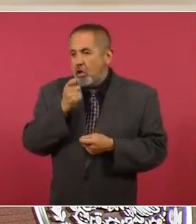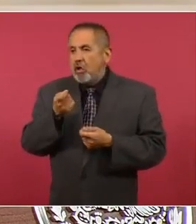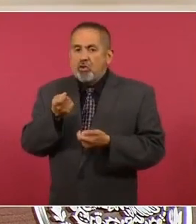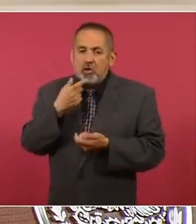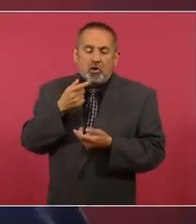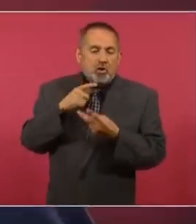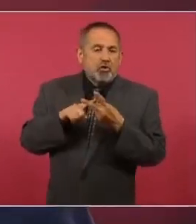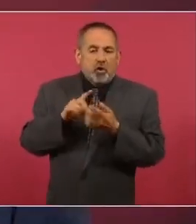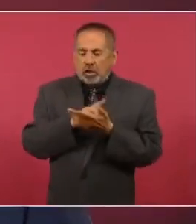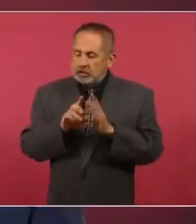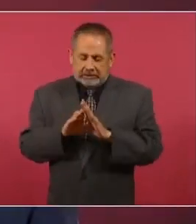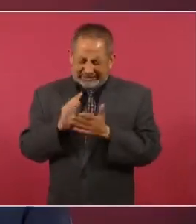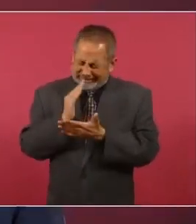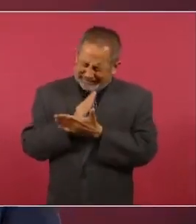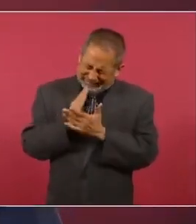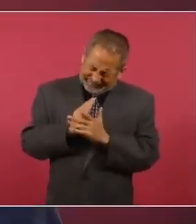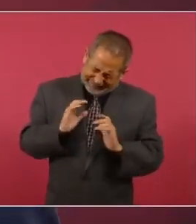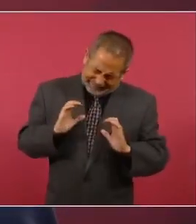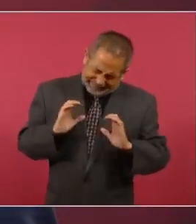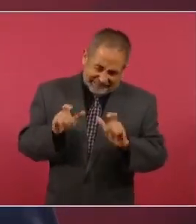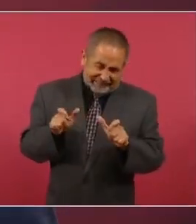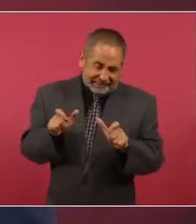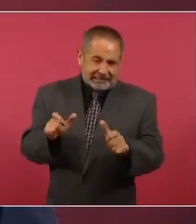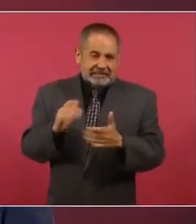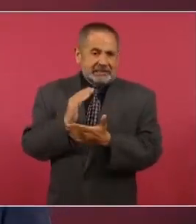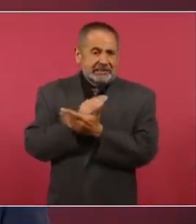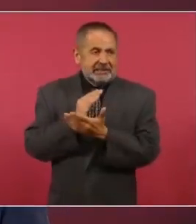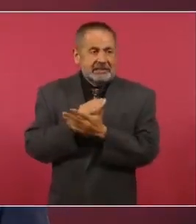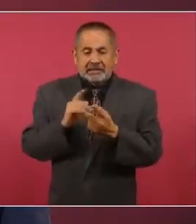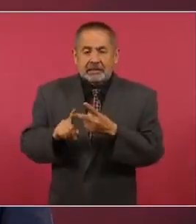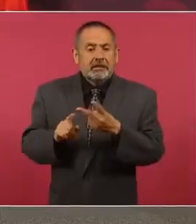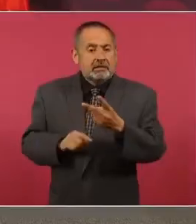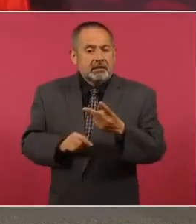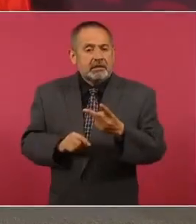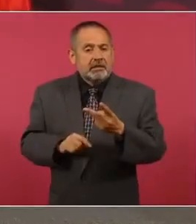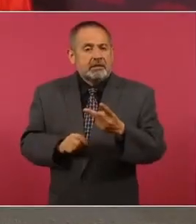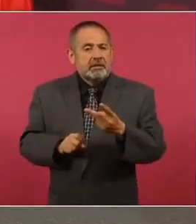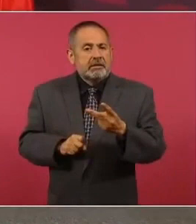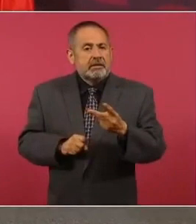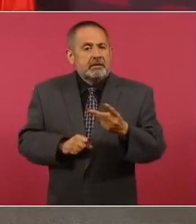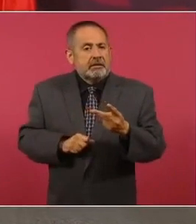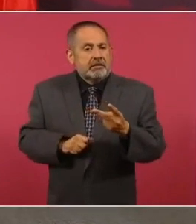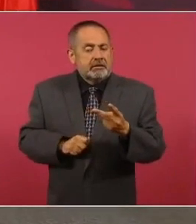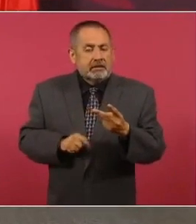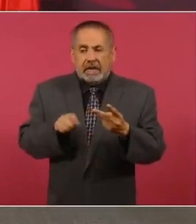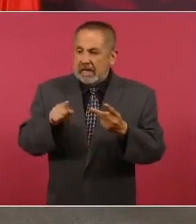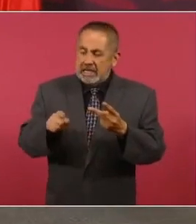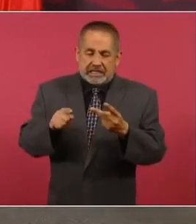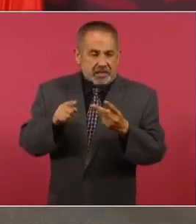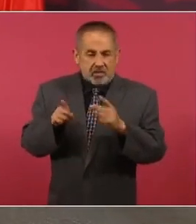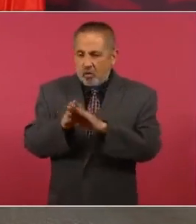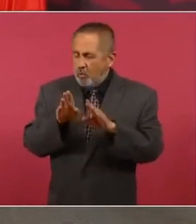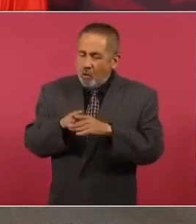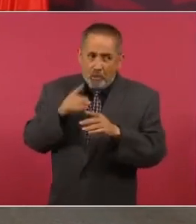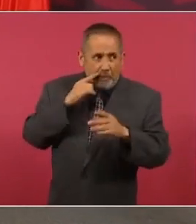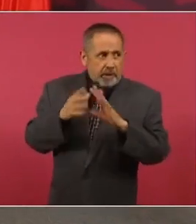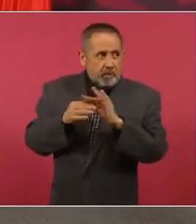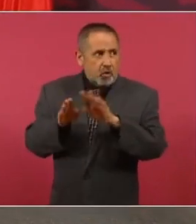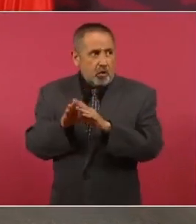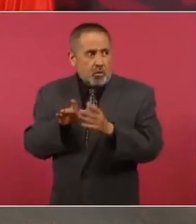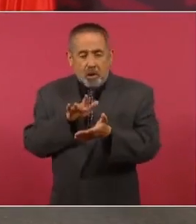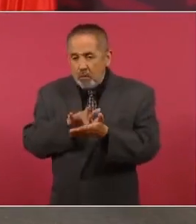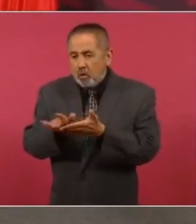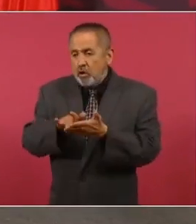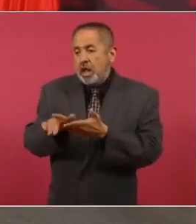Y ahí tenemos que hacer uso de todo, apoyar a